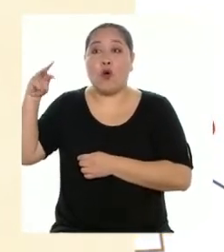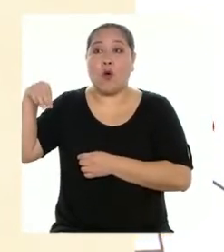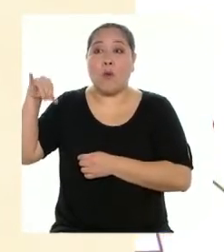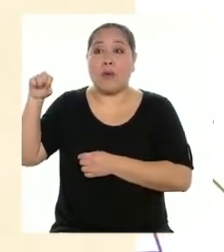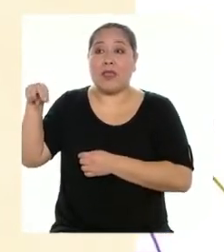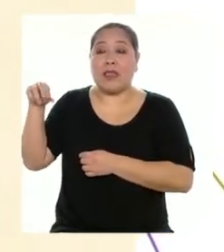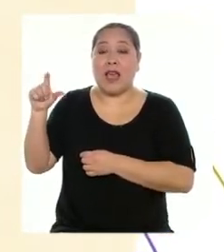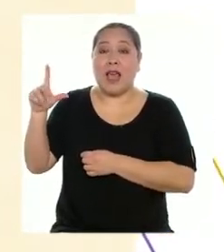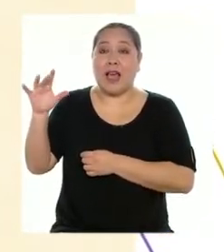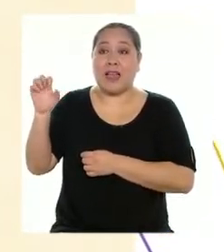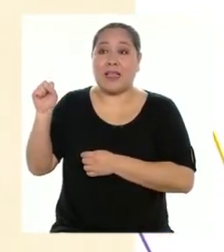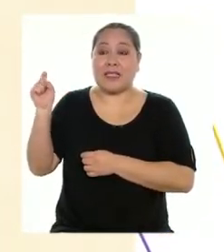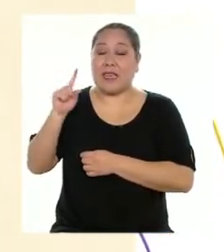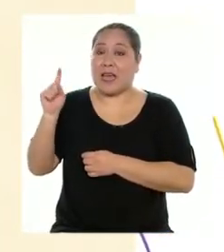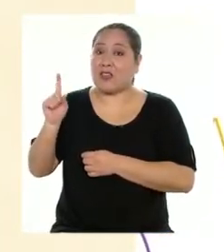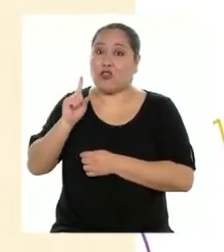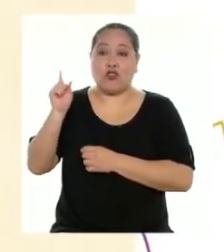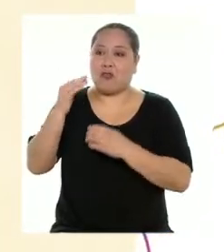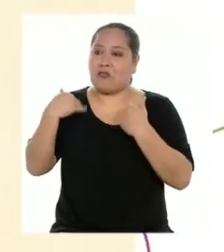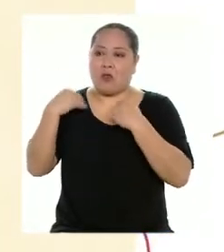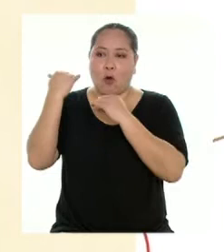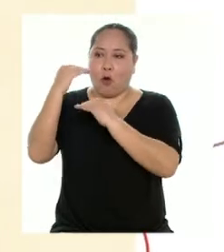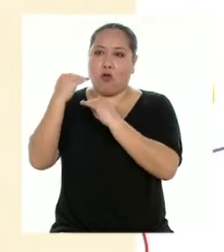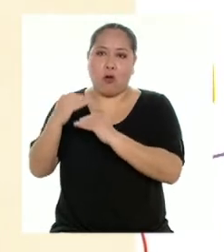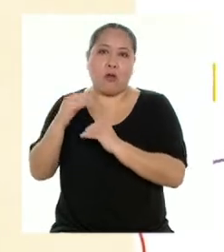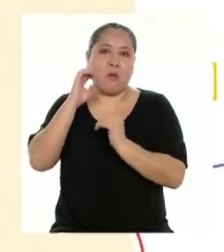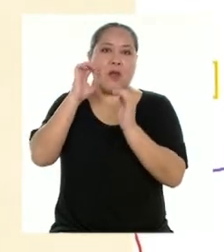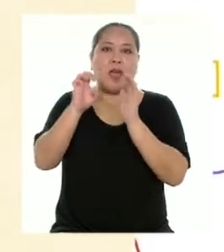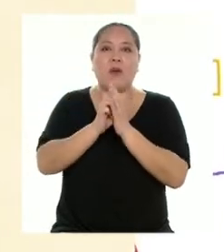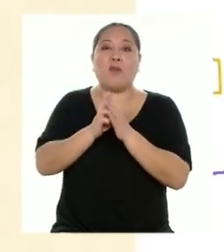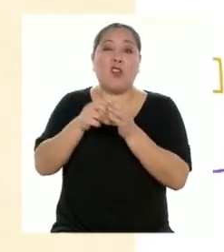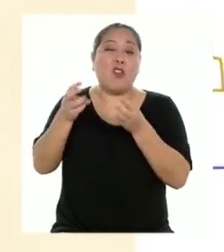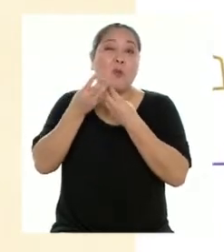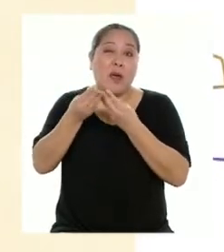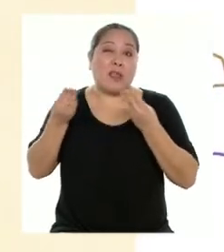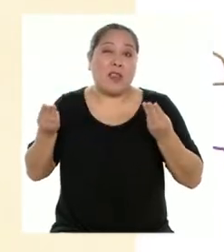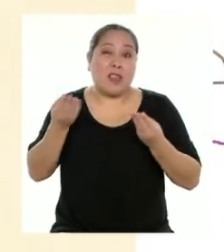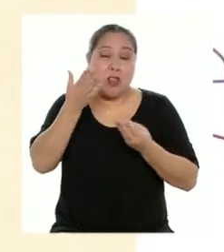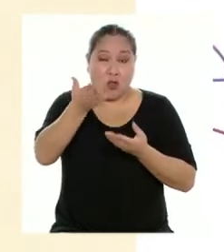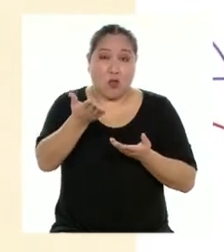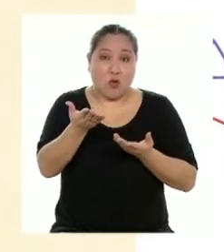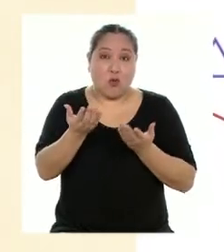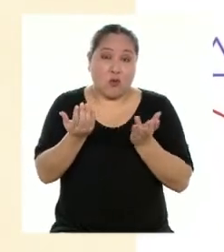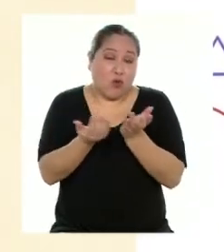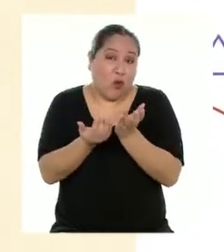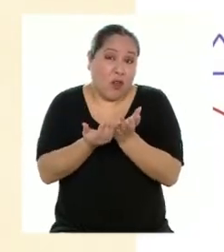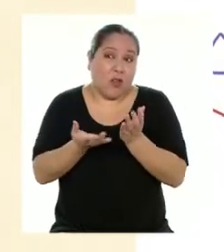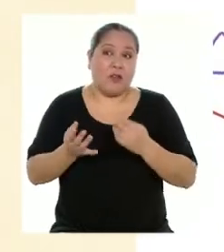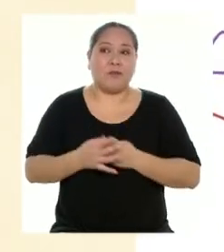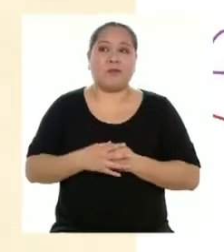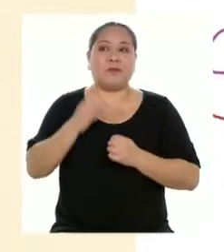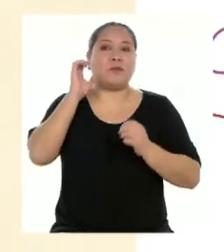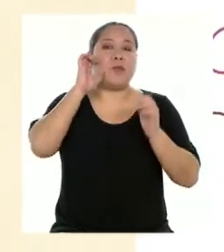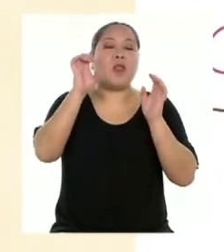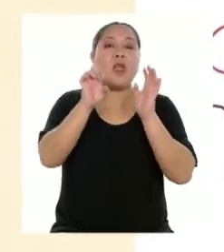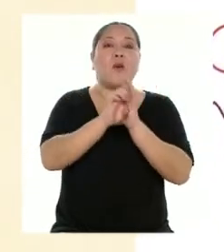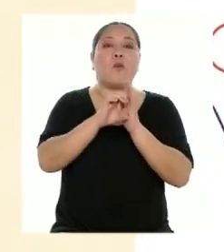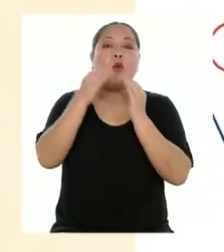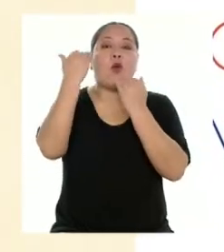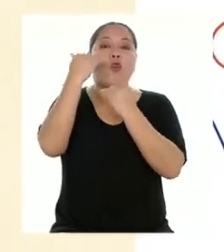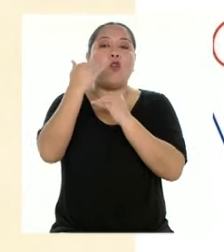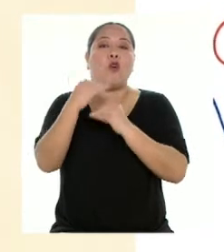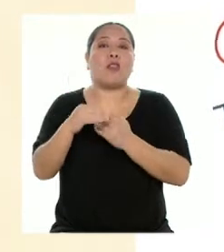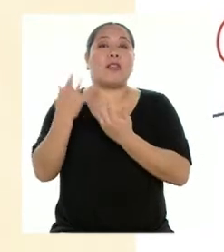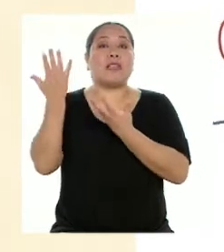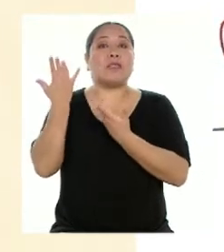categorías no establecen un criterio de orden como, por ejemplo, los útiles de tu cartuchera escolar. Por ejemplo, el orden de espera